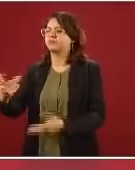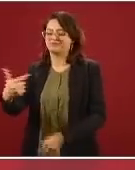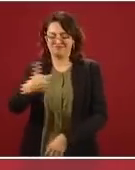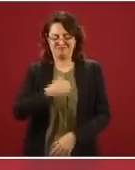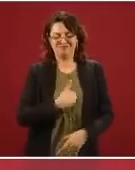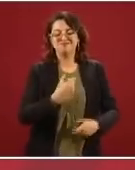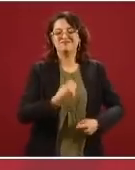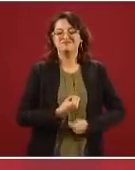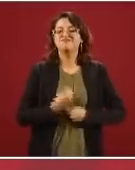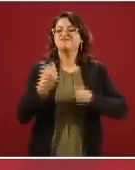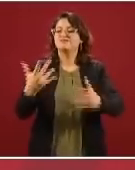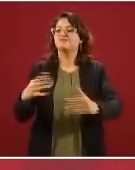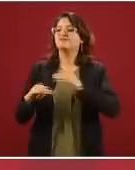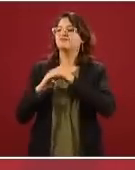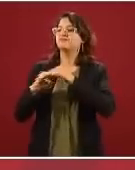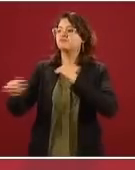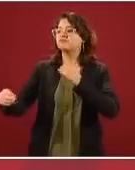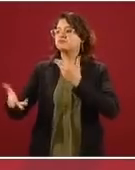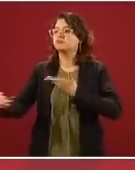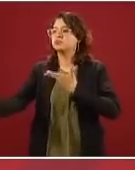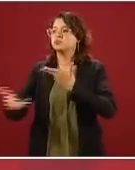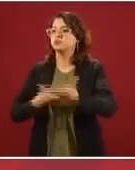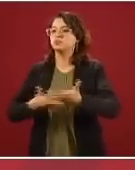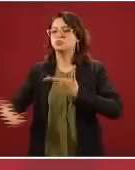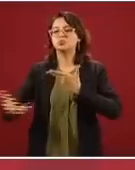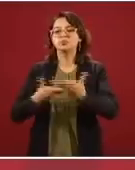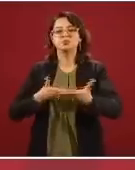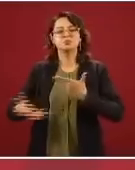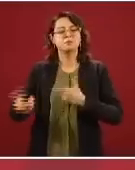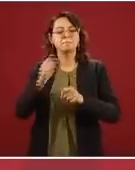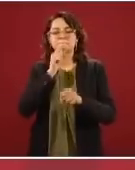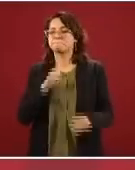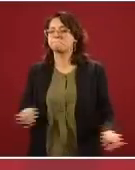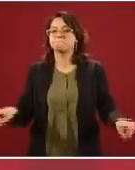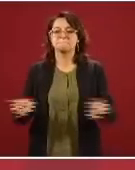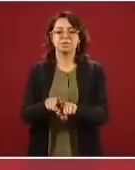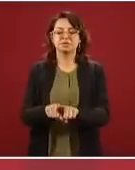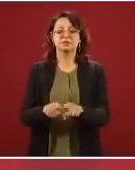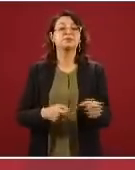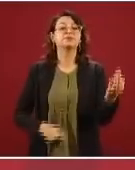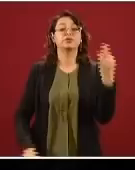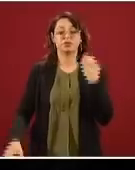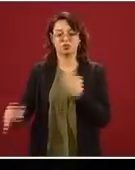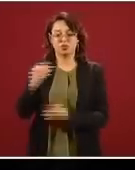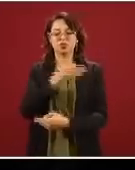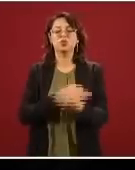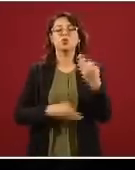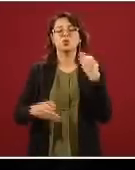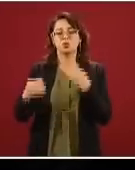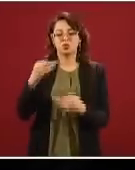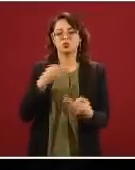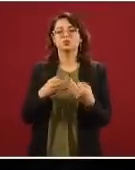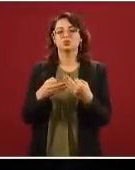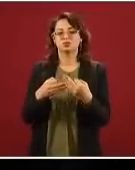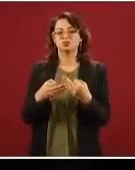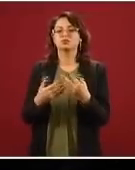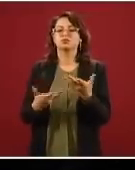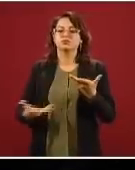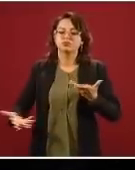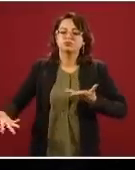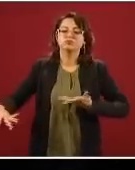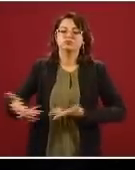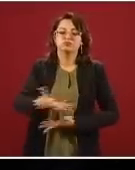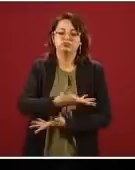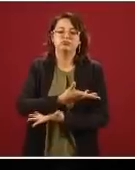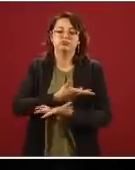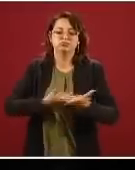es diálogo circular. Entonces, todos tenemos que convivir de